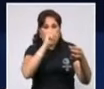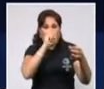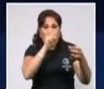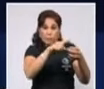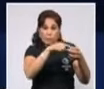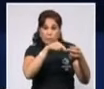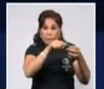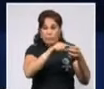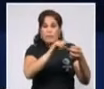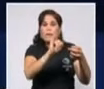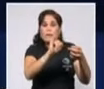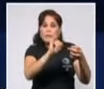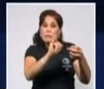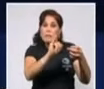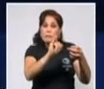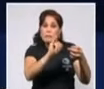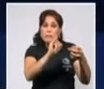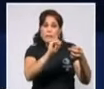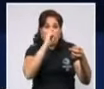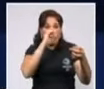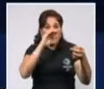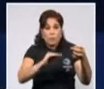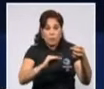los 6 en edades pediátricas,